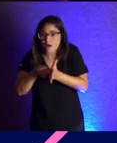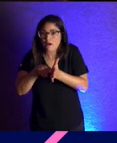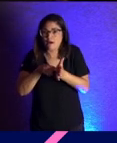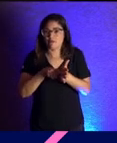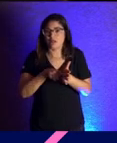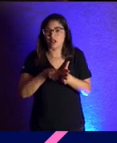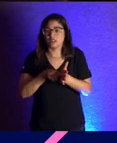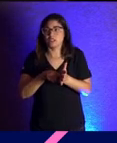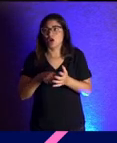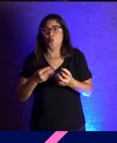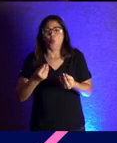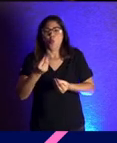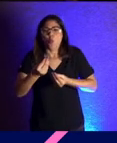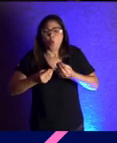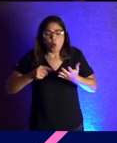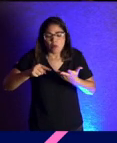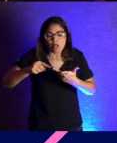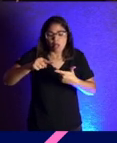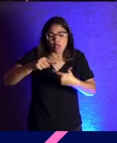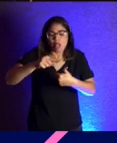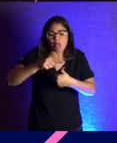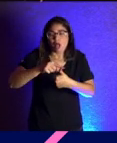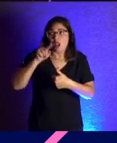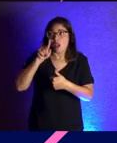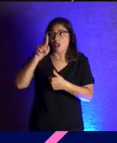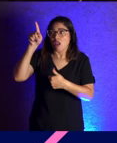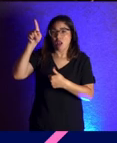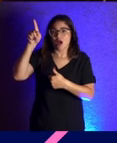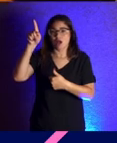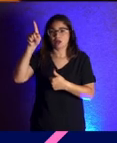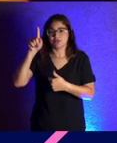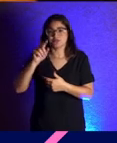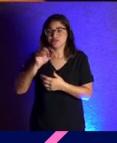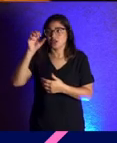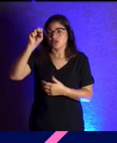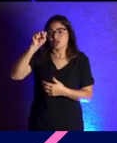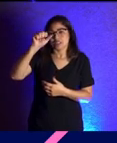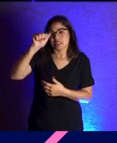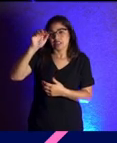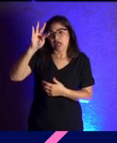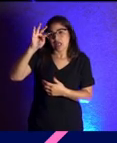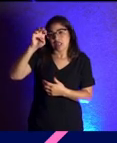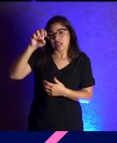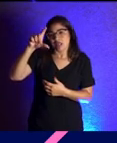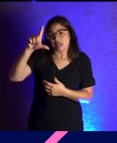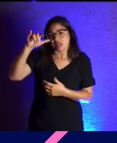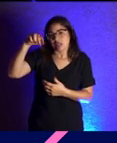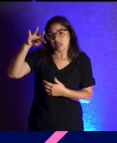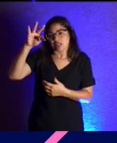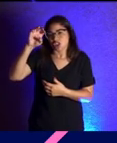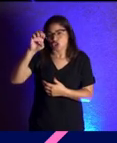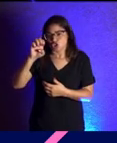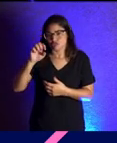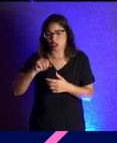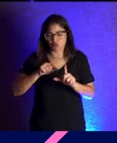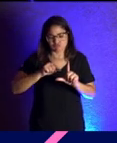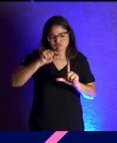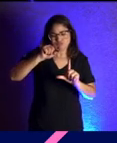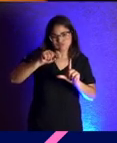sobre todo, nos enfocamos en tener una métrica que se llama índice de redshift, o el redshift, que es el índice que se